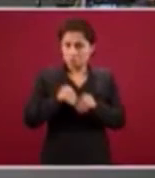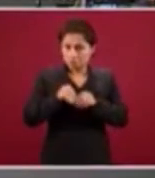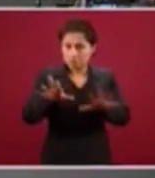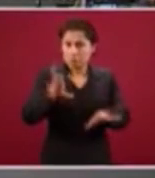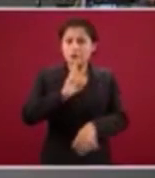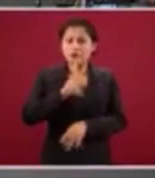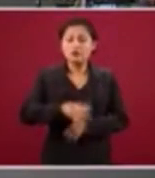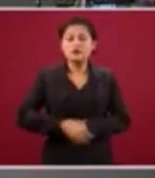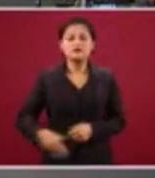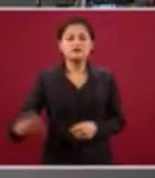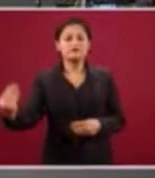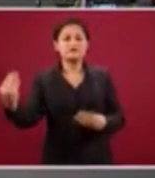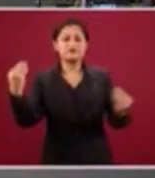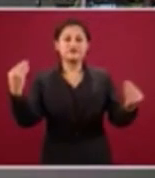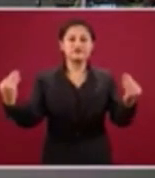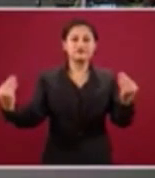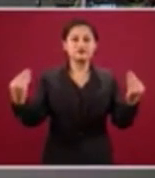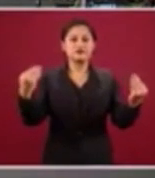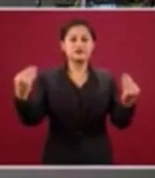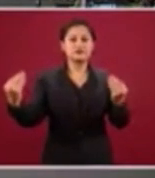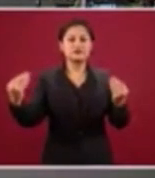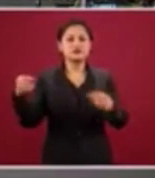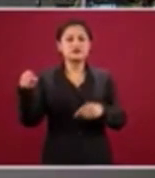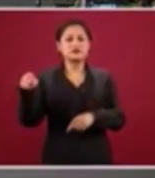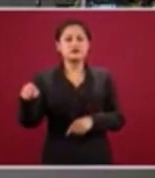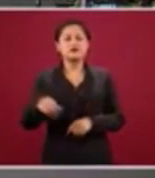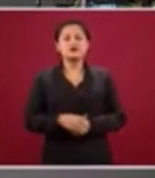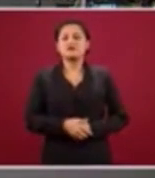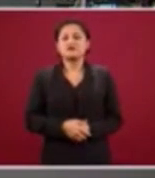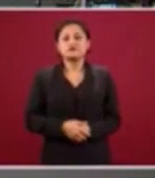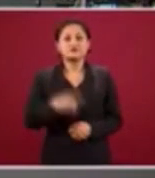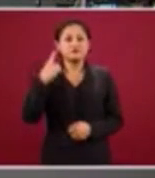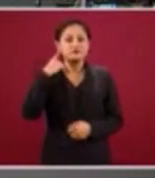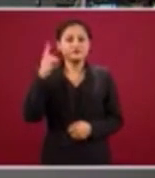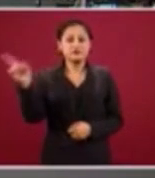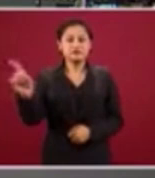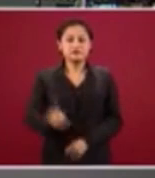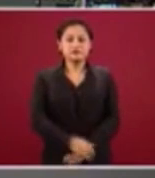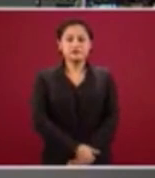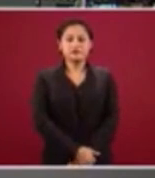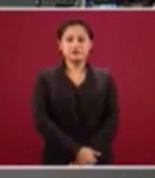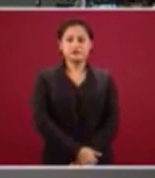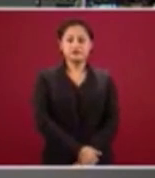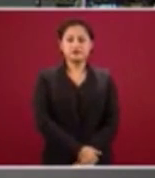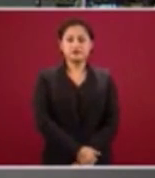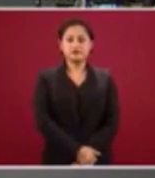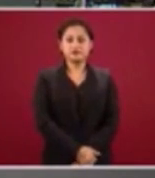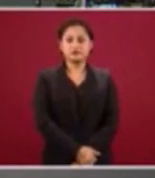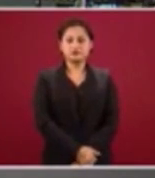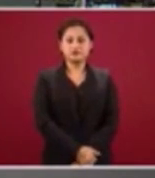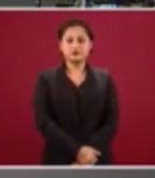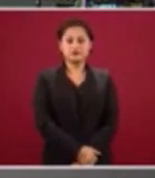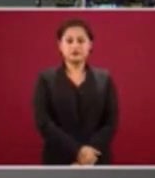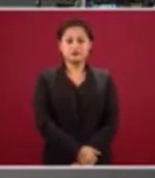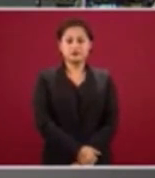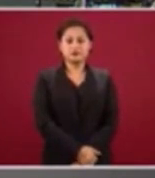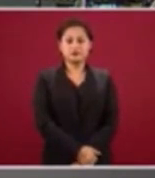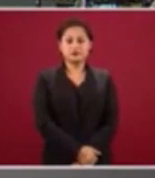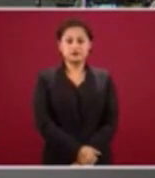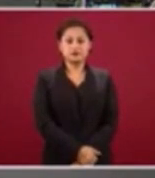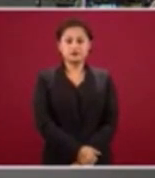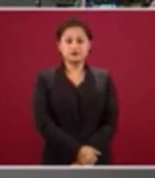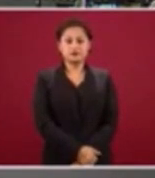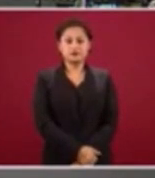¿Por qué se desvía el tema? Uno de los puntos, ¿me prestas el micrófono? Uno de los puntos, soy Frida